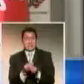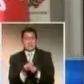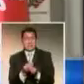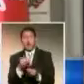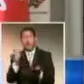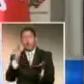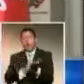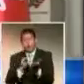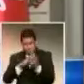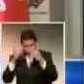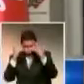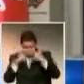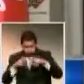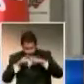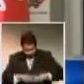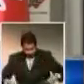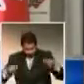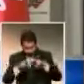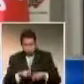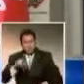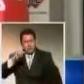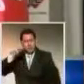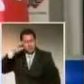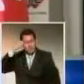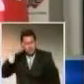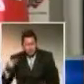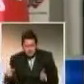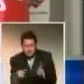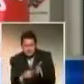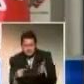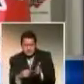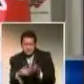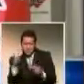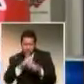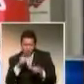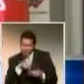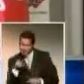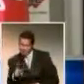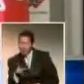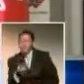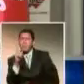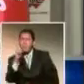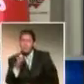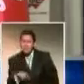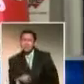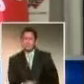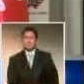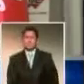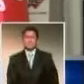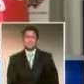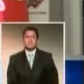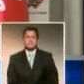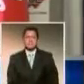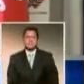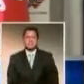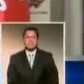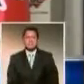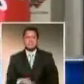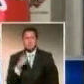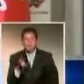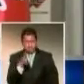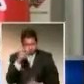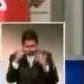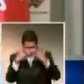una nueva auditoría para la memoria removible con datos en la máquina de votación que se efectuará durante